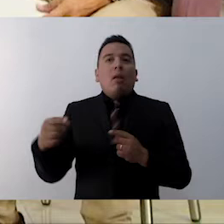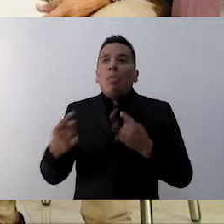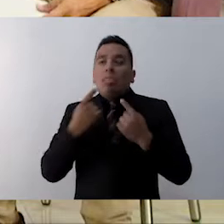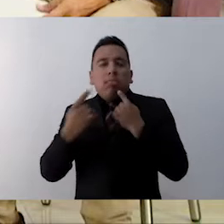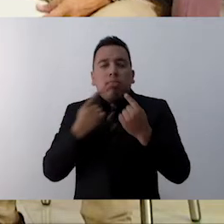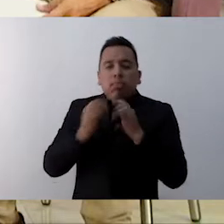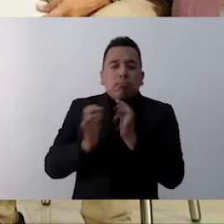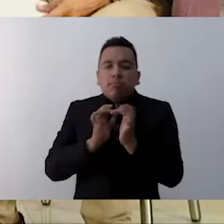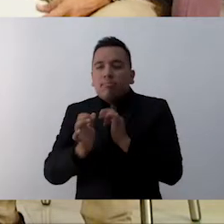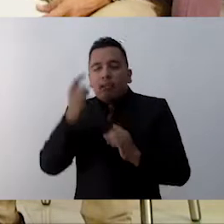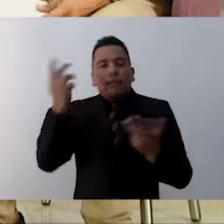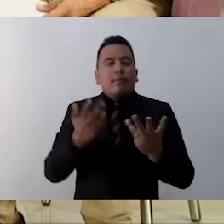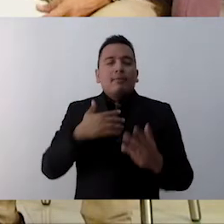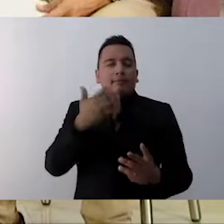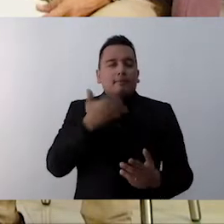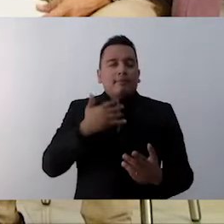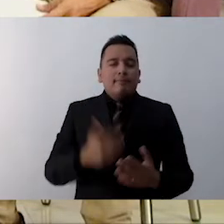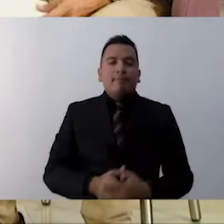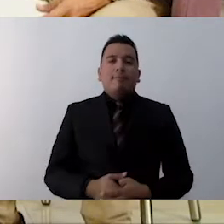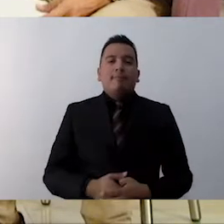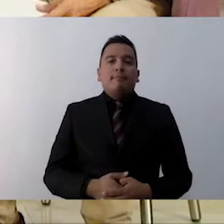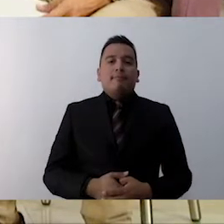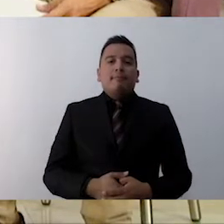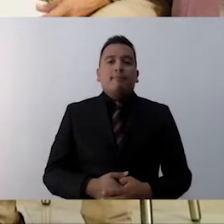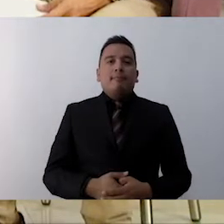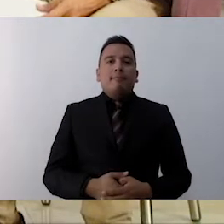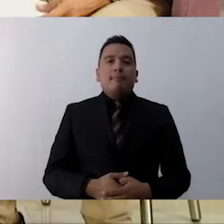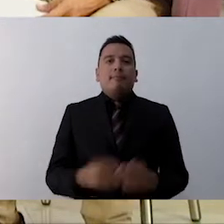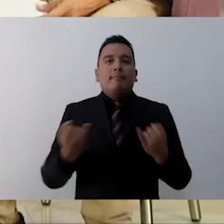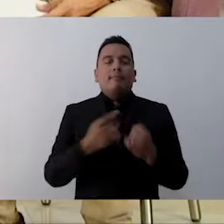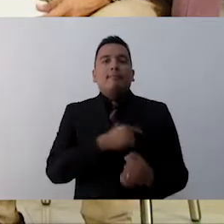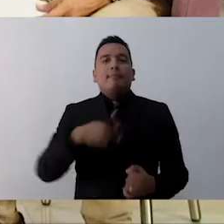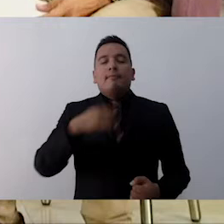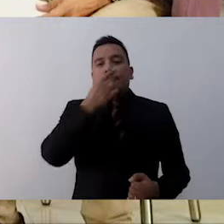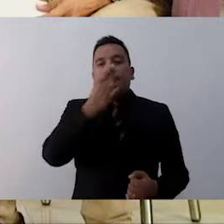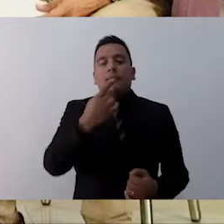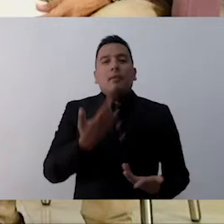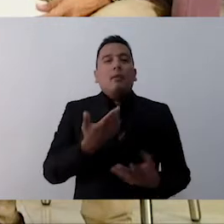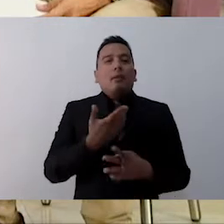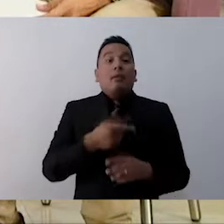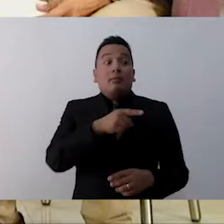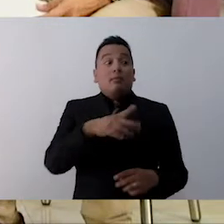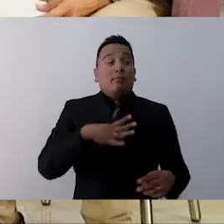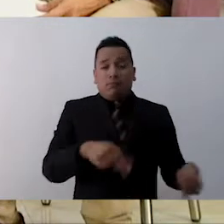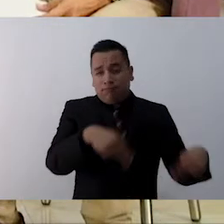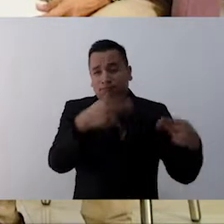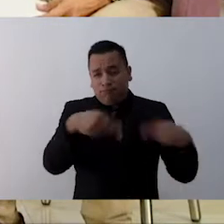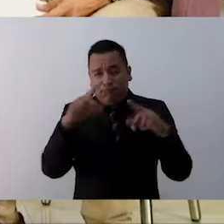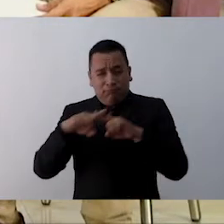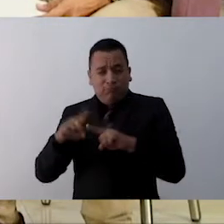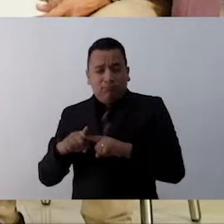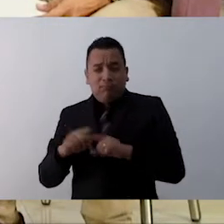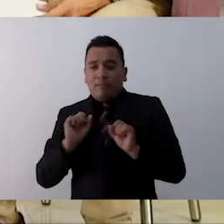las empresas para evitar prácticas corruptas. Y digamos, evitar prácticas corruptas de las empresas,